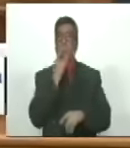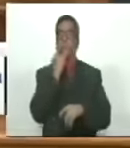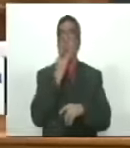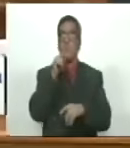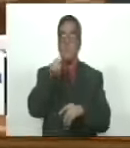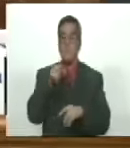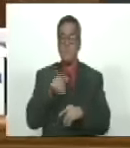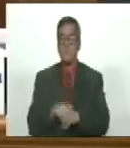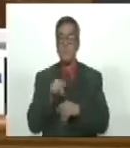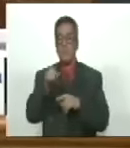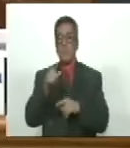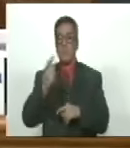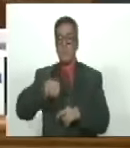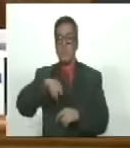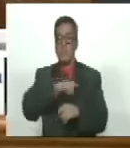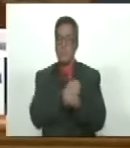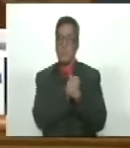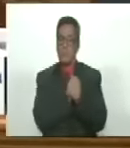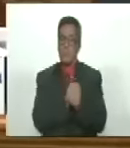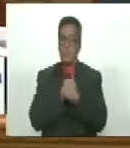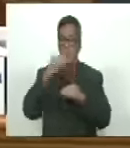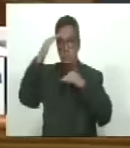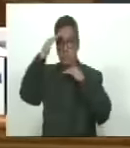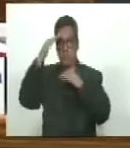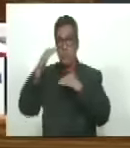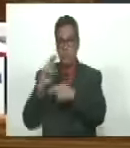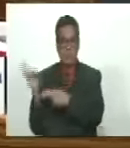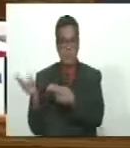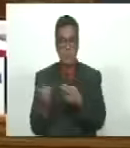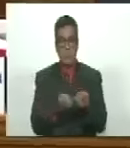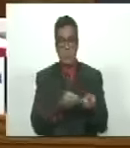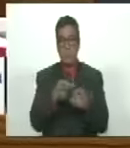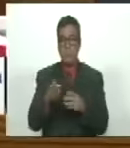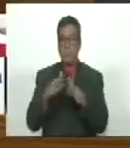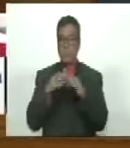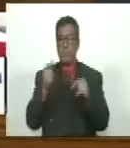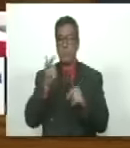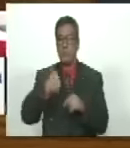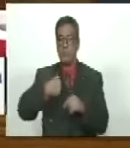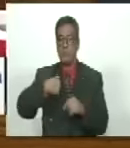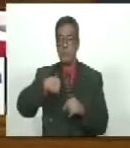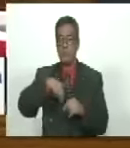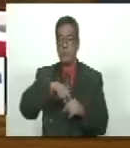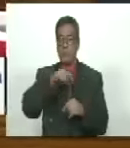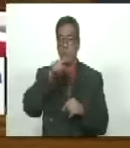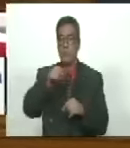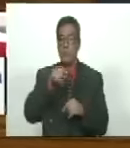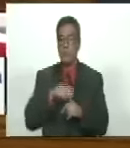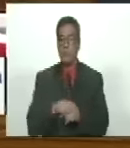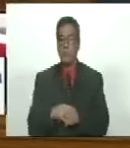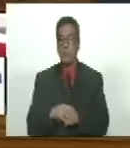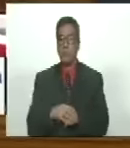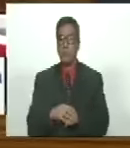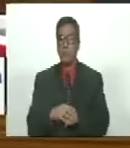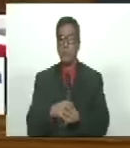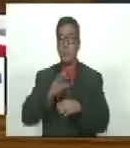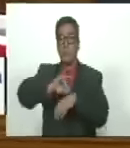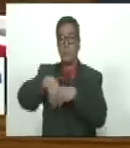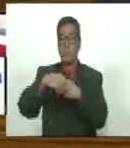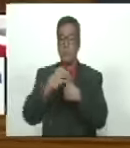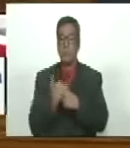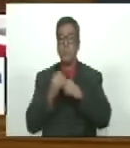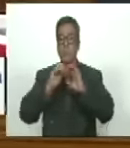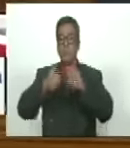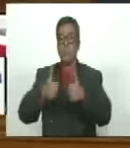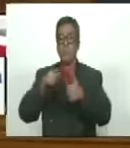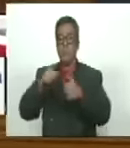que con nuestro abrazo y con este saludo, darle la bienvenida a todas y a todos a esta jornada de